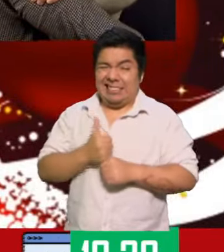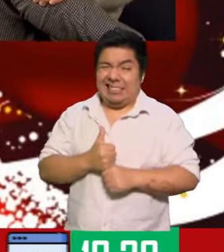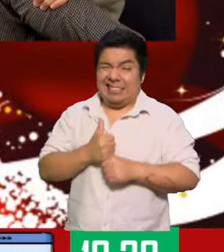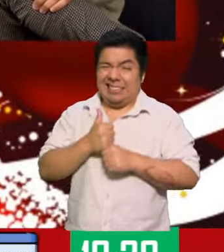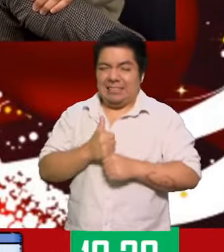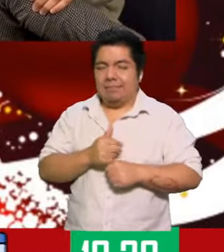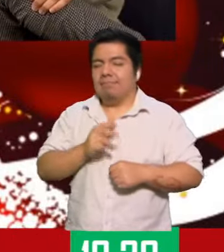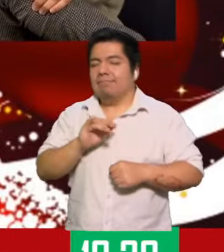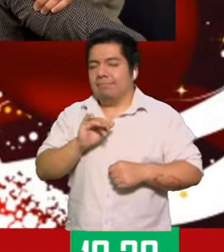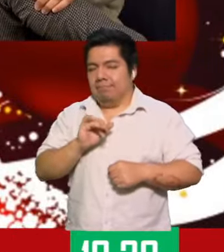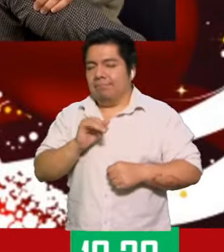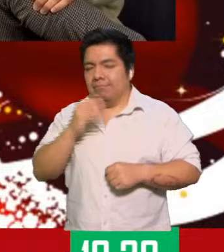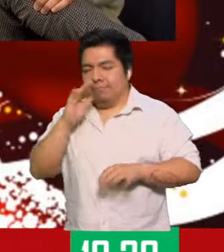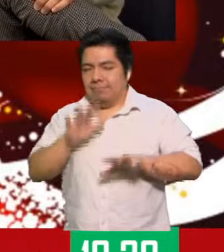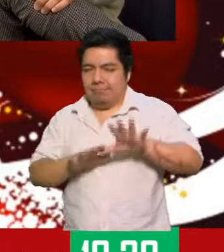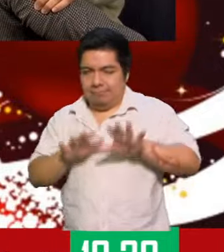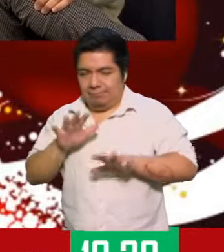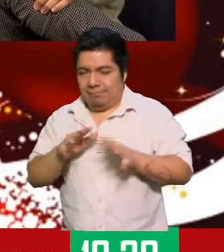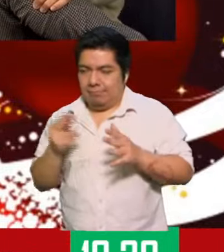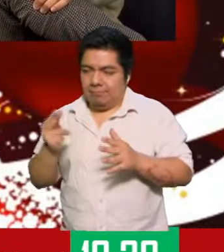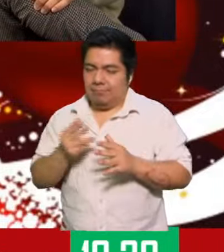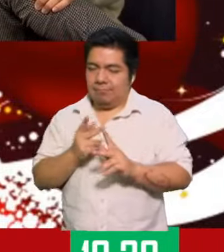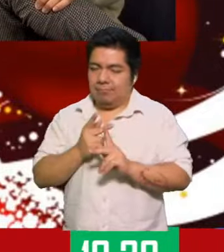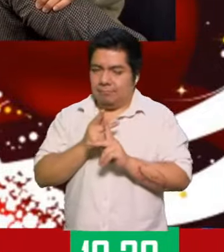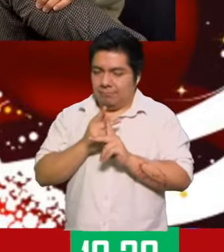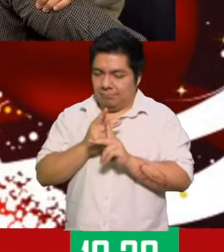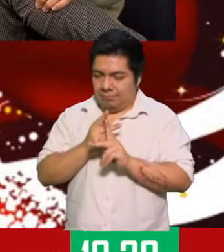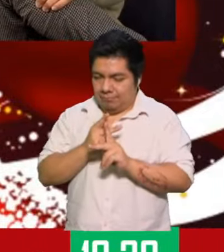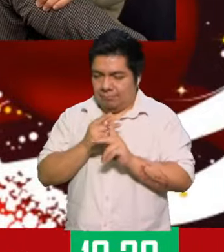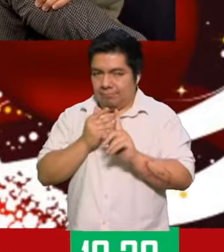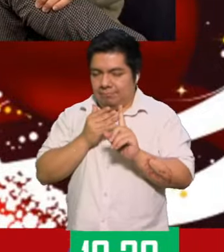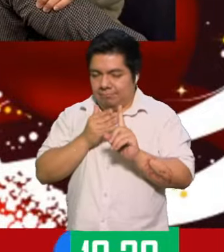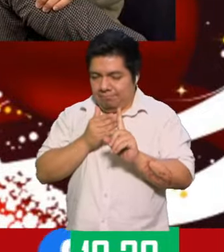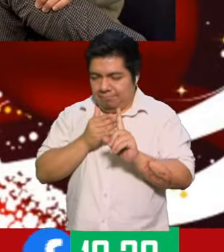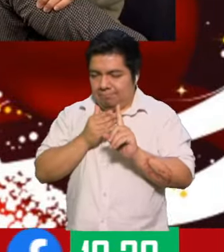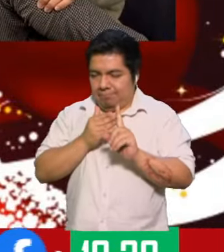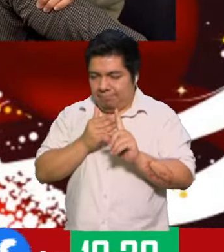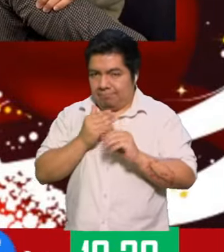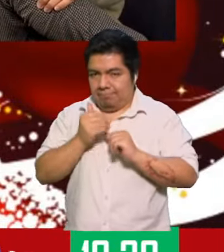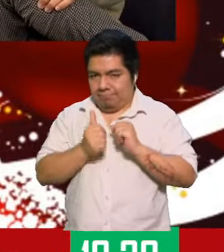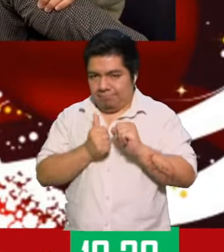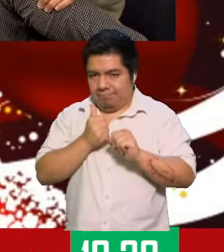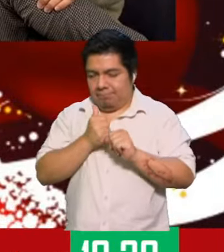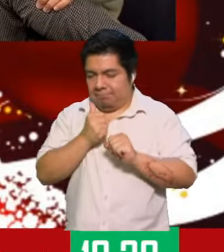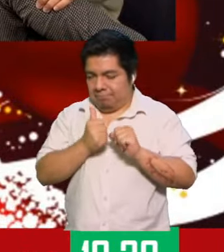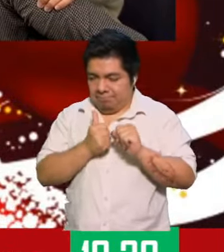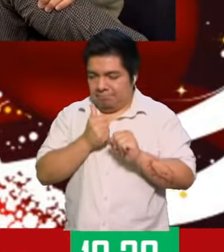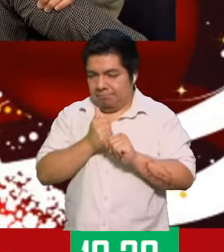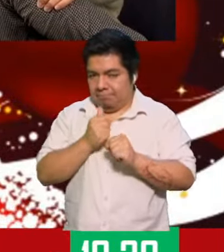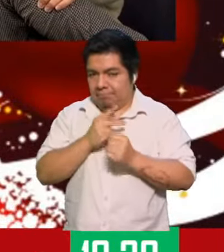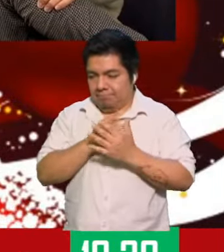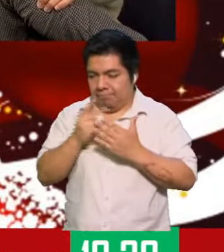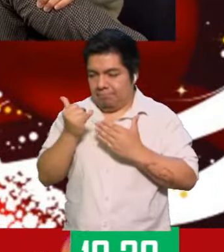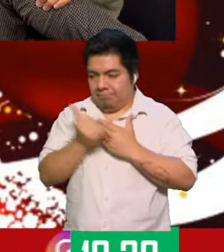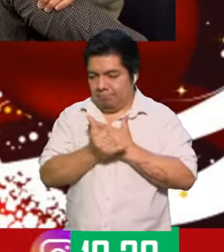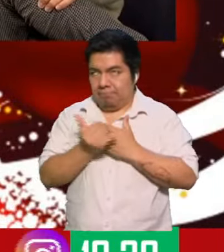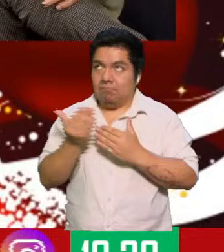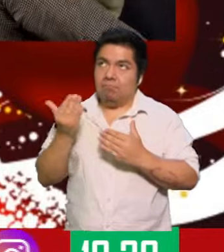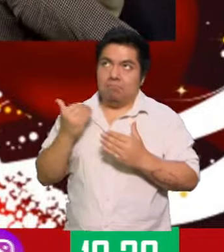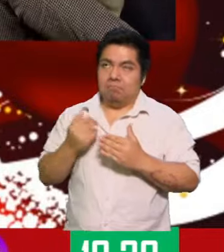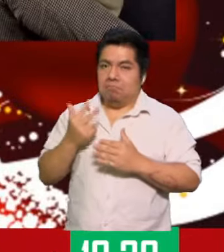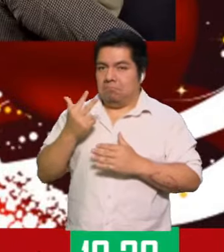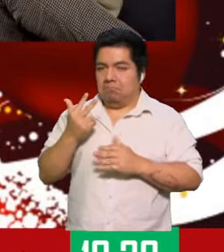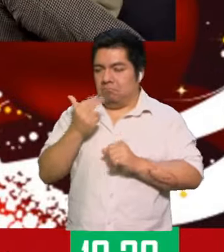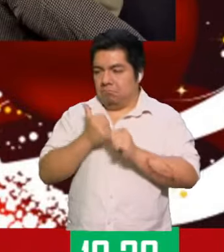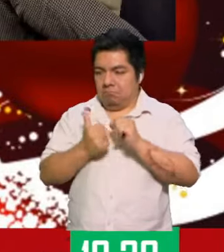sentido de que es eh Hay que tener mucha paciencia y mucha persistencia no son muchos años jalando un proyecto o sea este de que empezamos fueron como